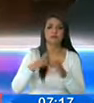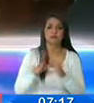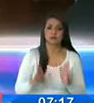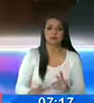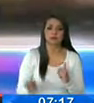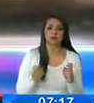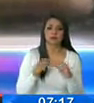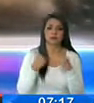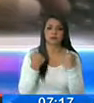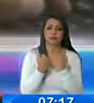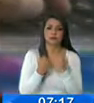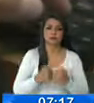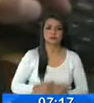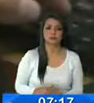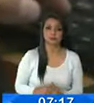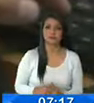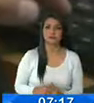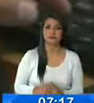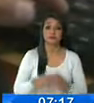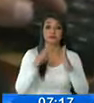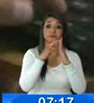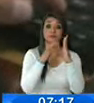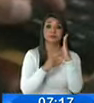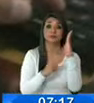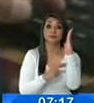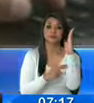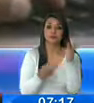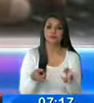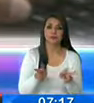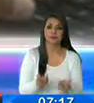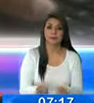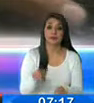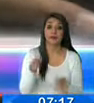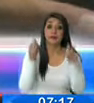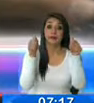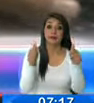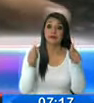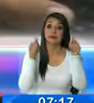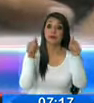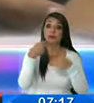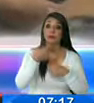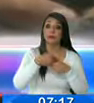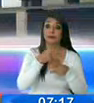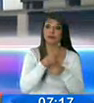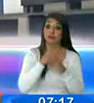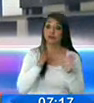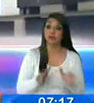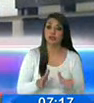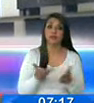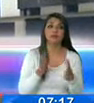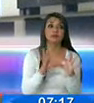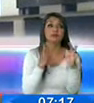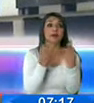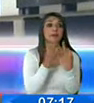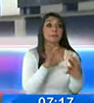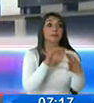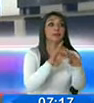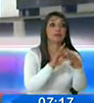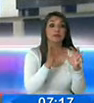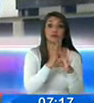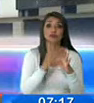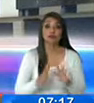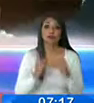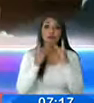y Control Social. Entre los requisitos también consta que los candidatos al Consejo no tengan relaciones familiares con